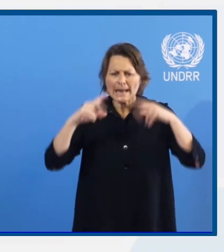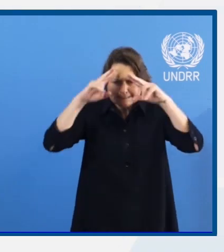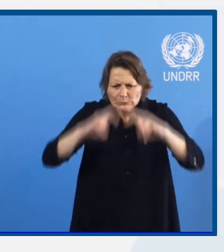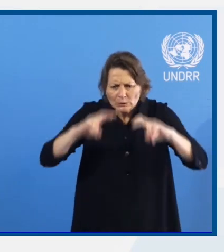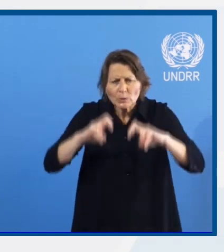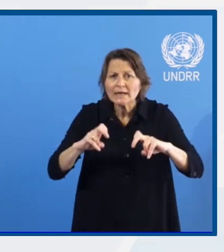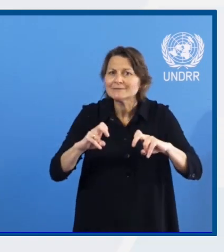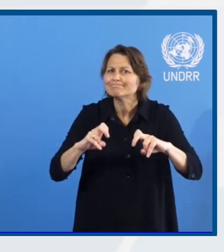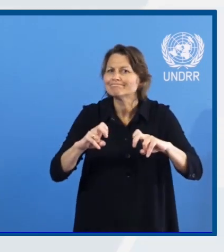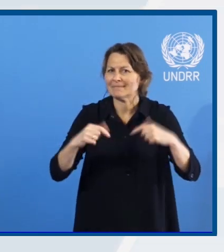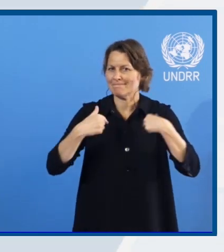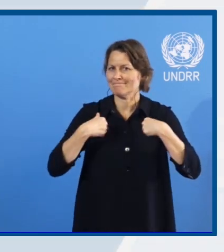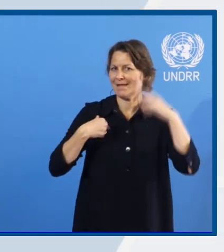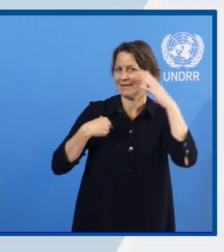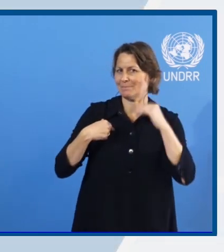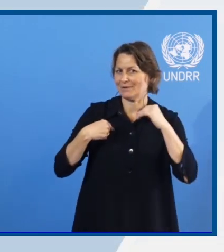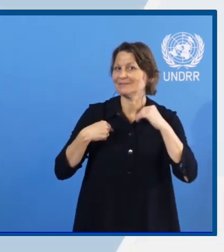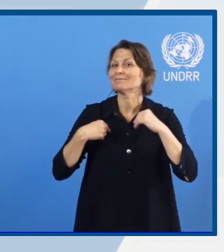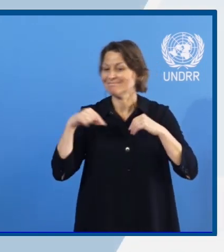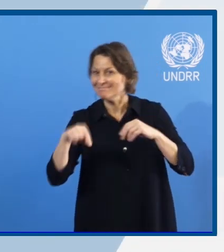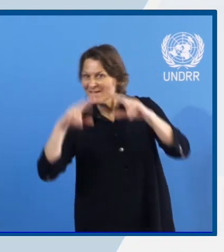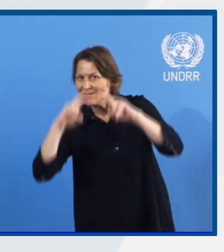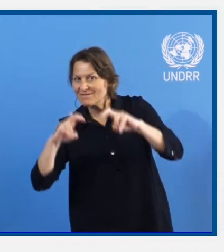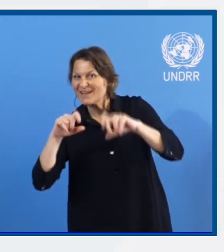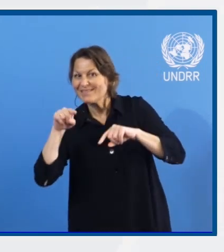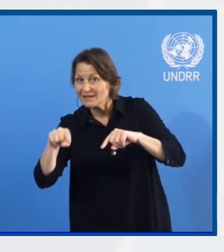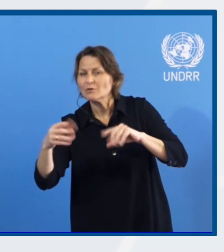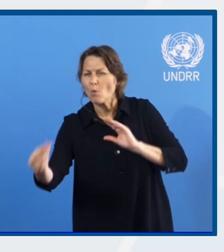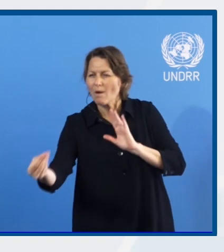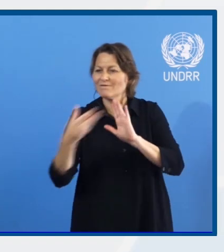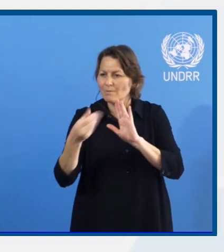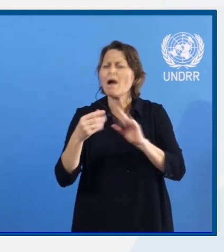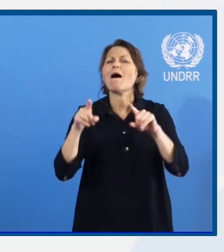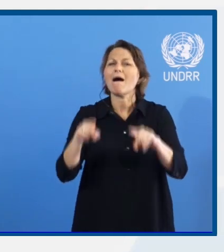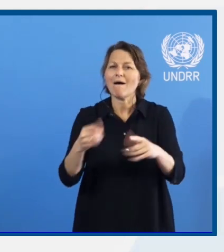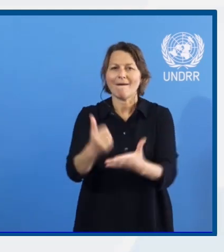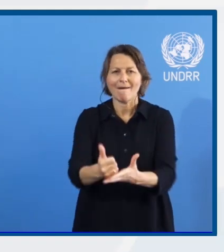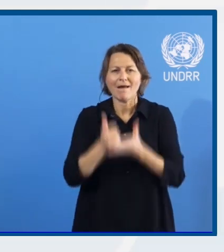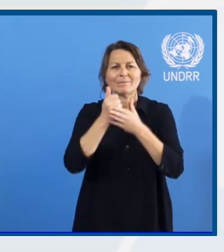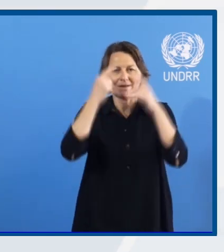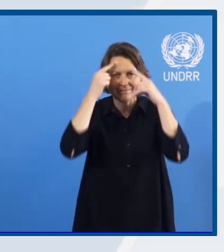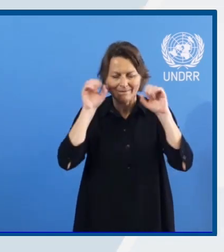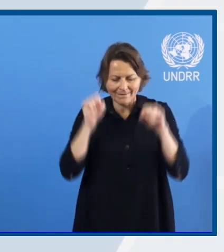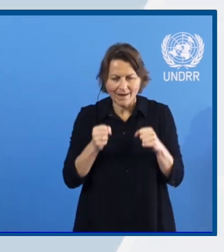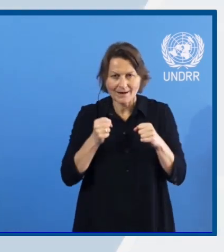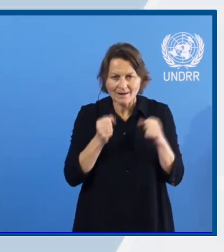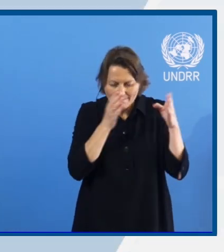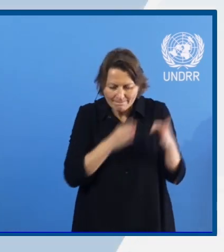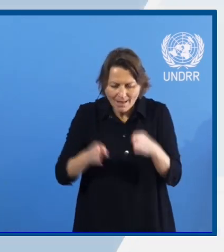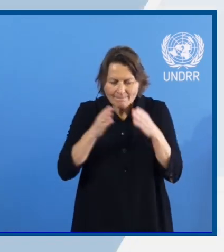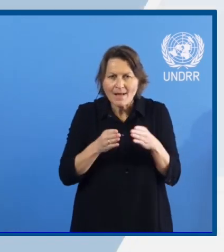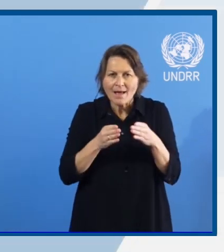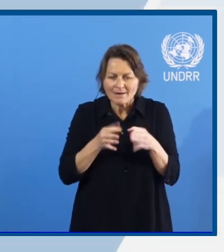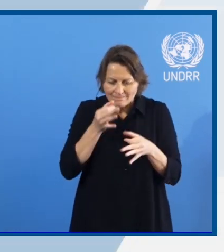toma de decisiones sobre el desarrollo, el científico llega con datos que al tomador de